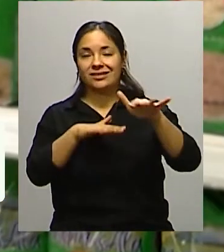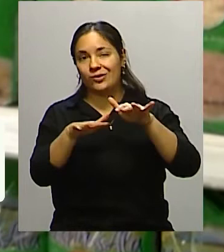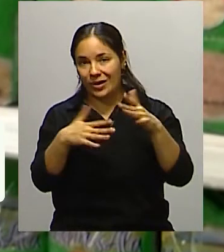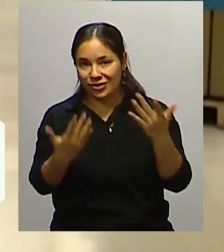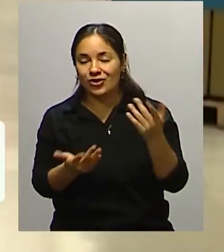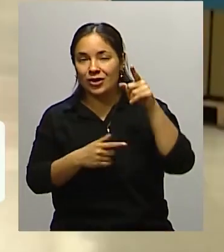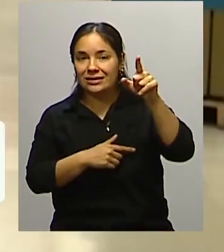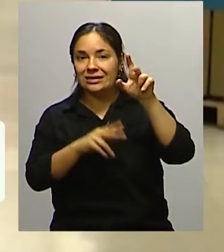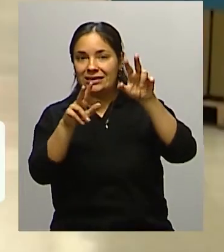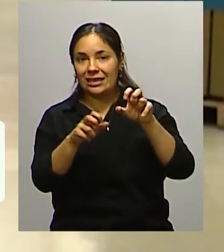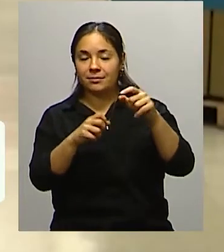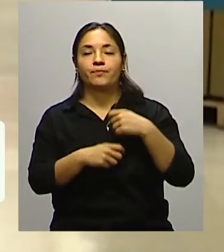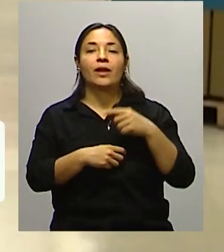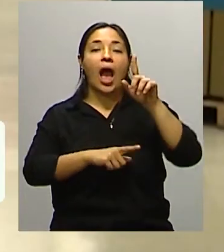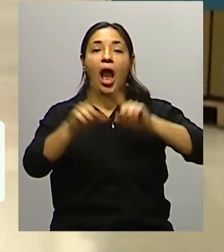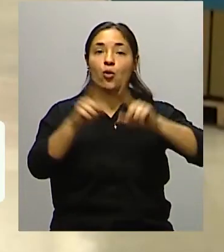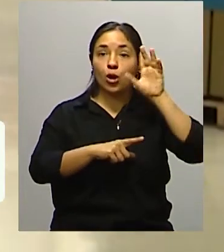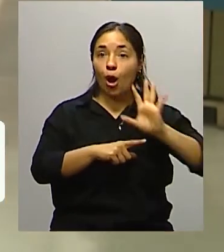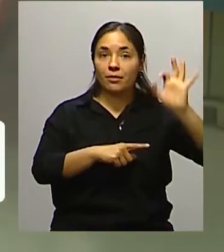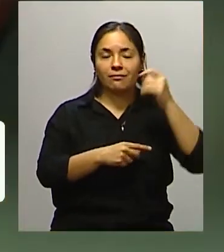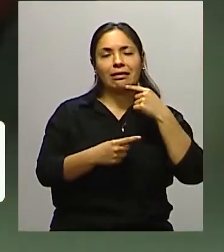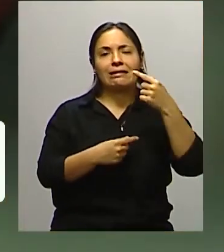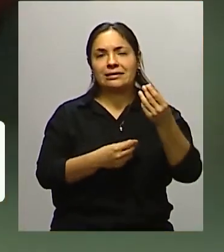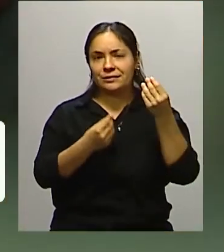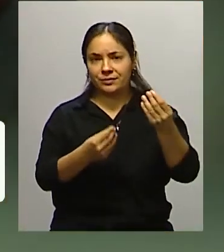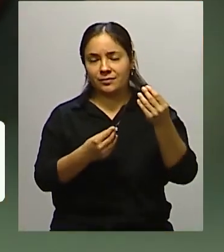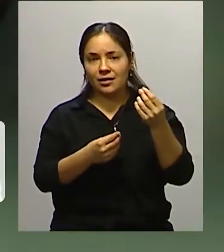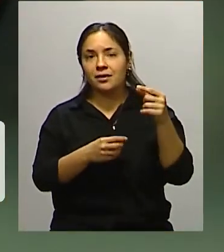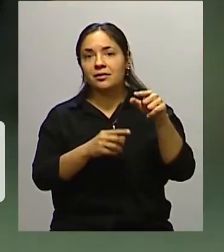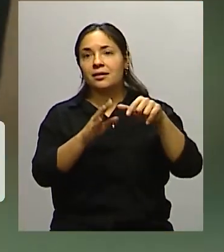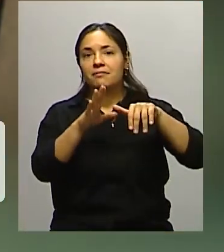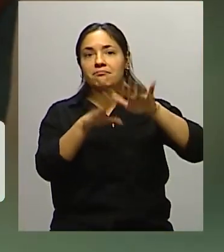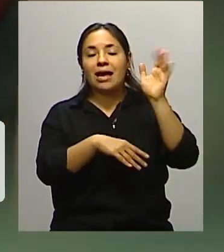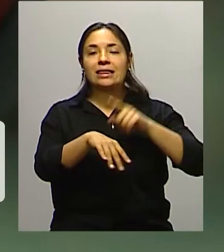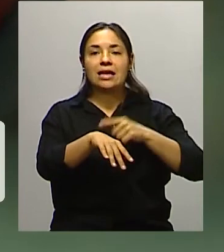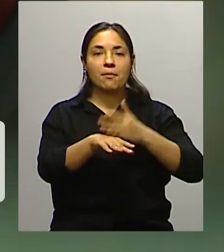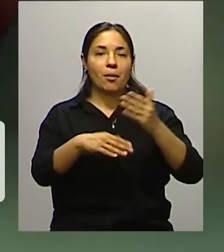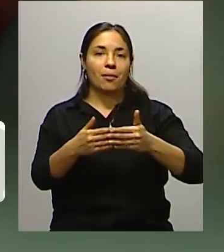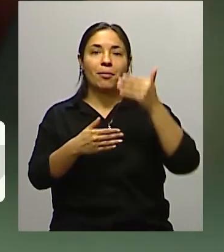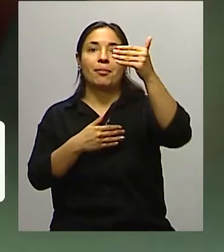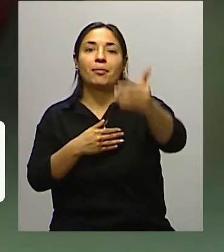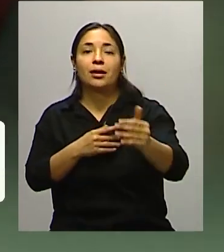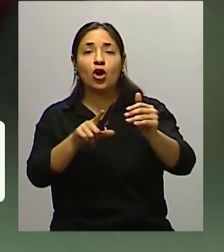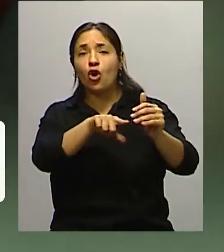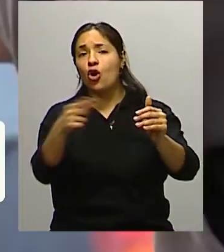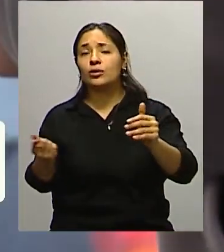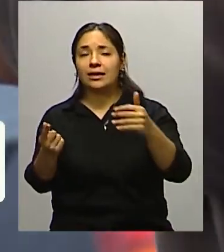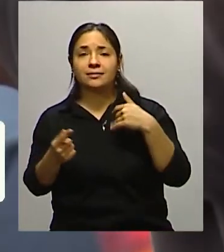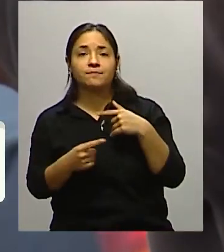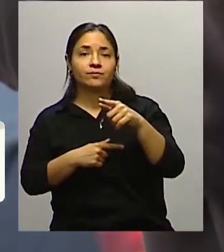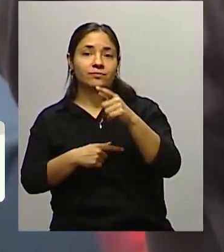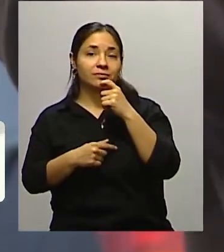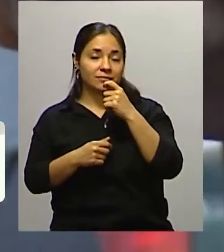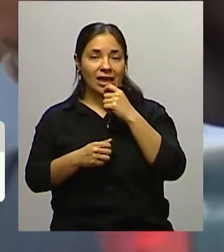Había posiciones que decían, ponían énfasis en esta transitoriedad del fenómeno, y otras, cito el caso